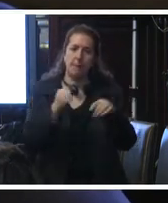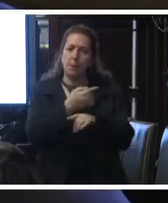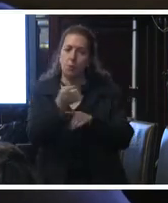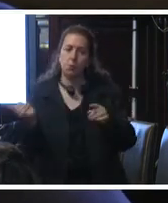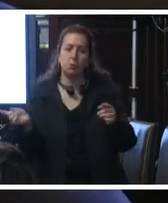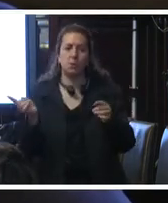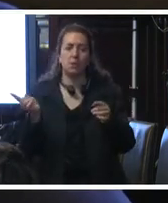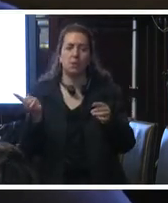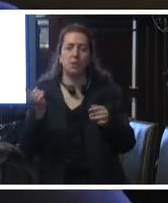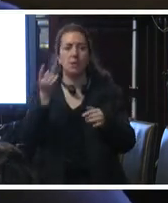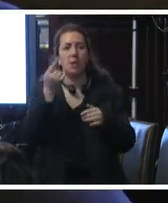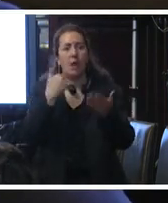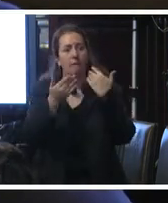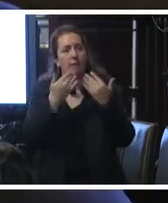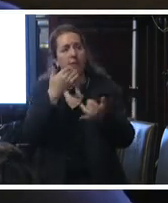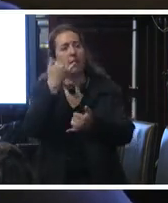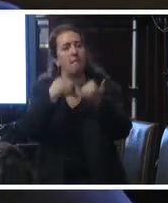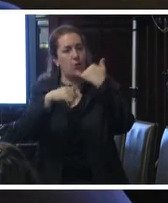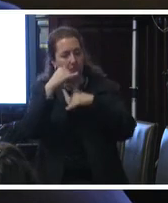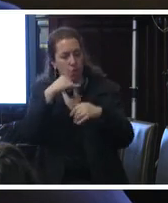mencionaban de difamación y demás,